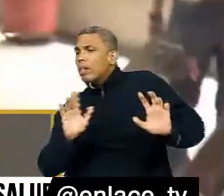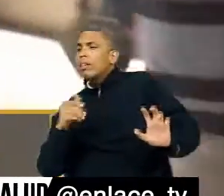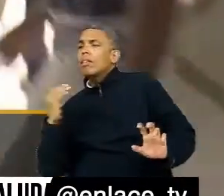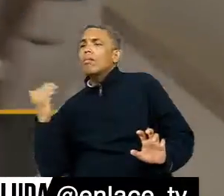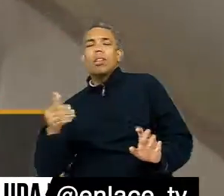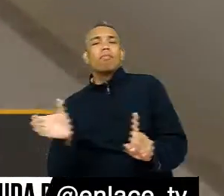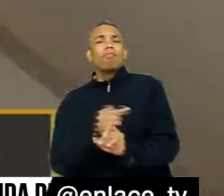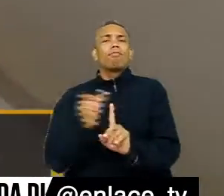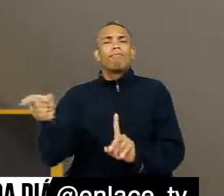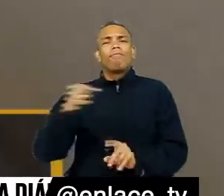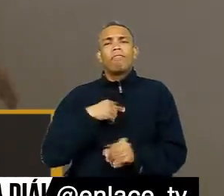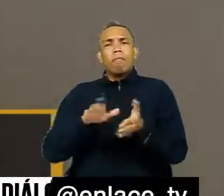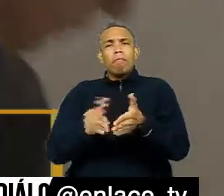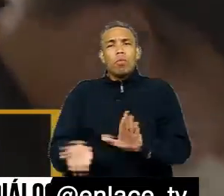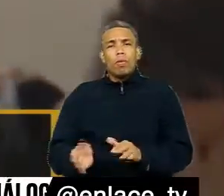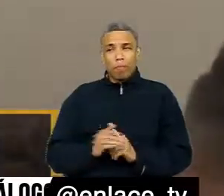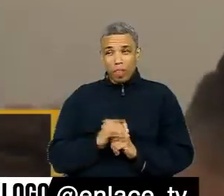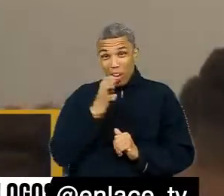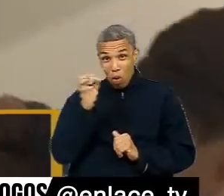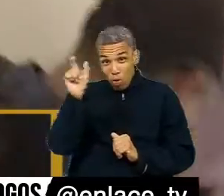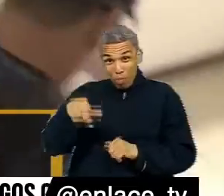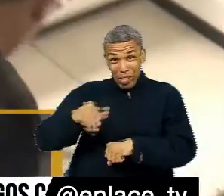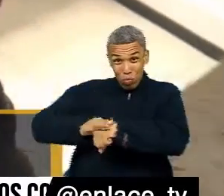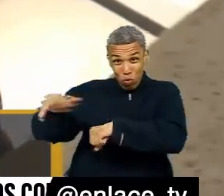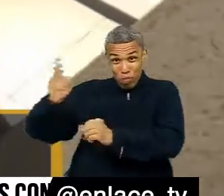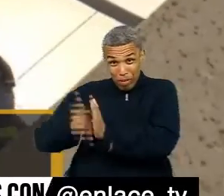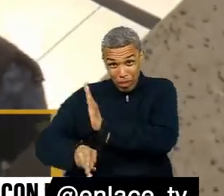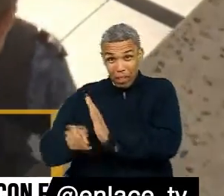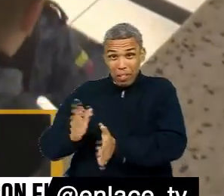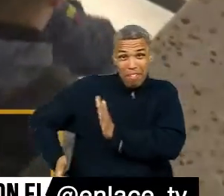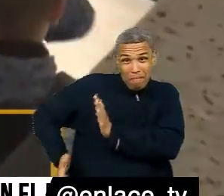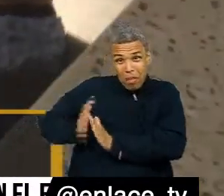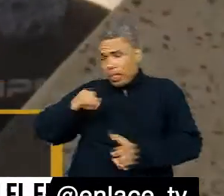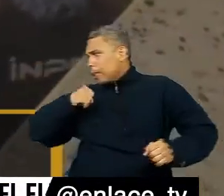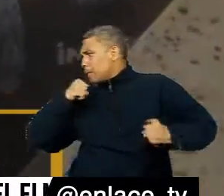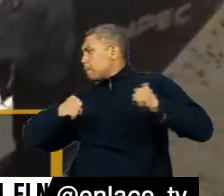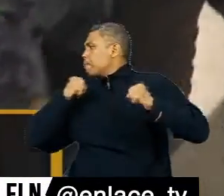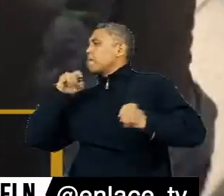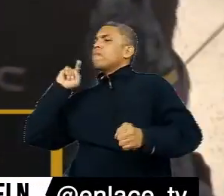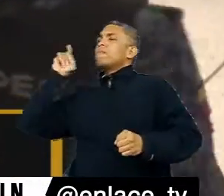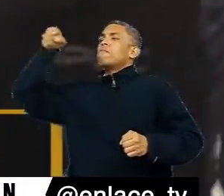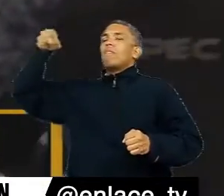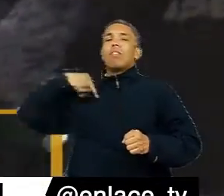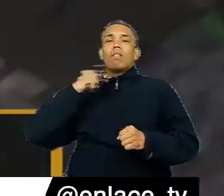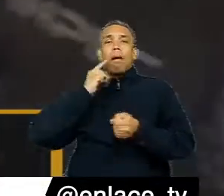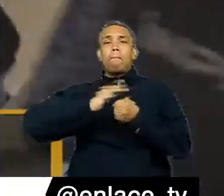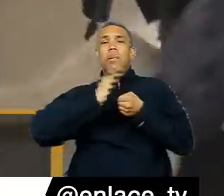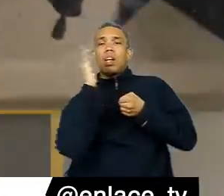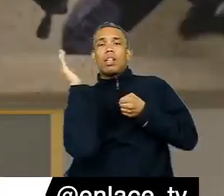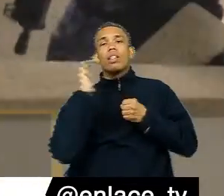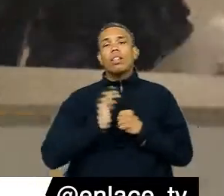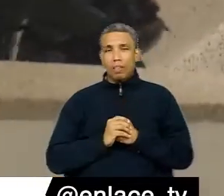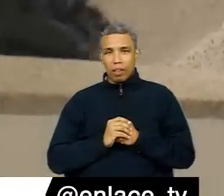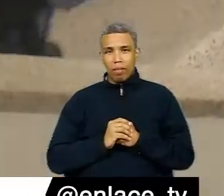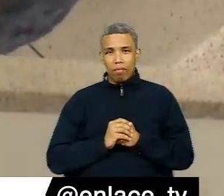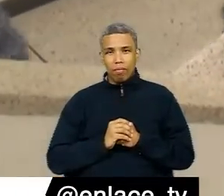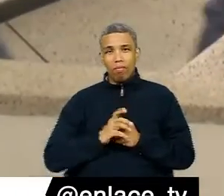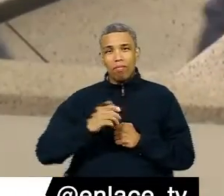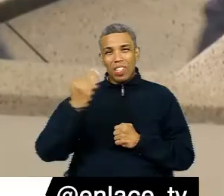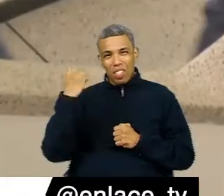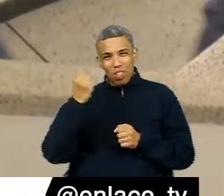hacia la ciudad de Barranquilla, donde el Cuerpo Técnico de Investigación de la Fiscalía CTI lo capturó el 16 de marzo de 2016.